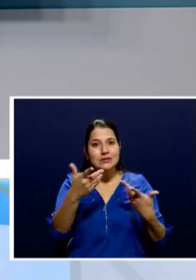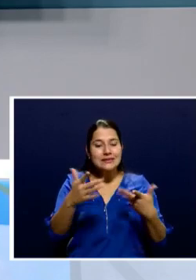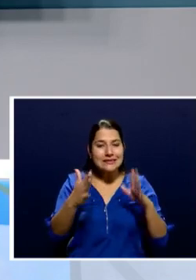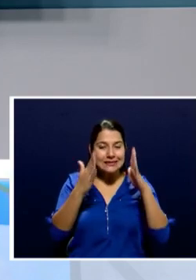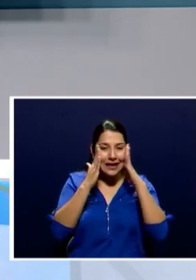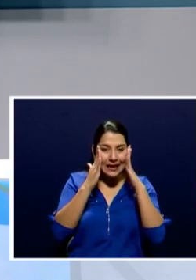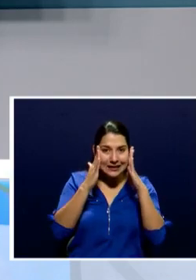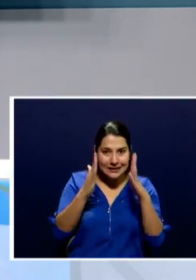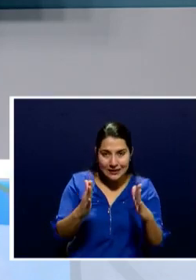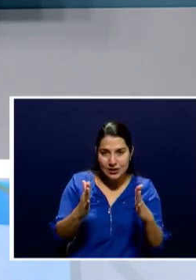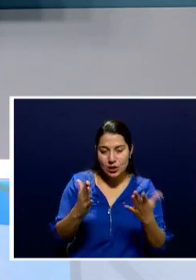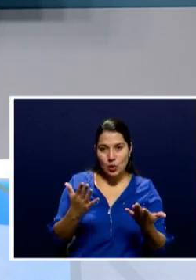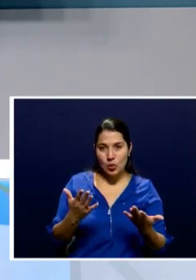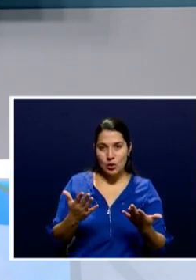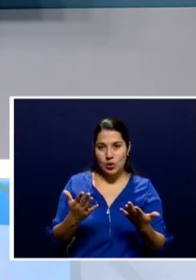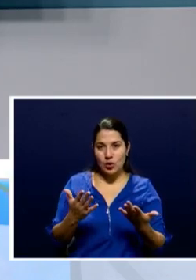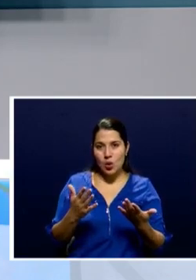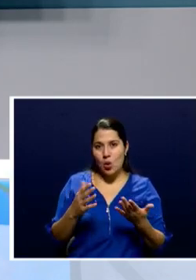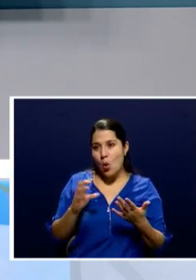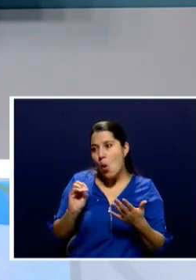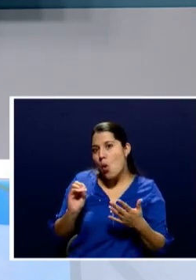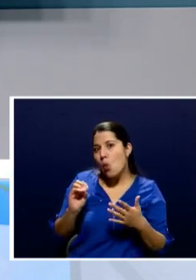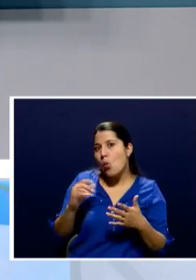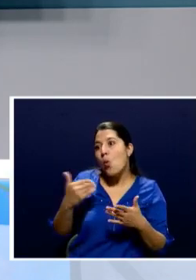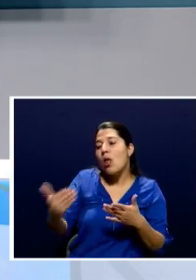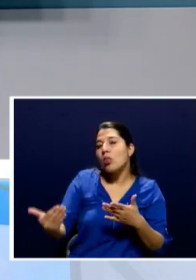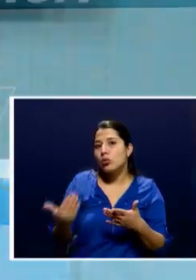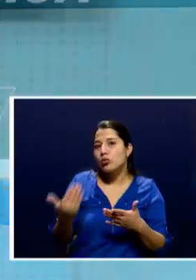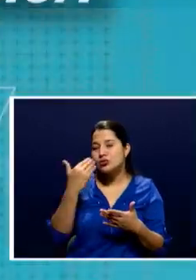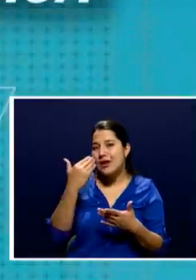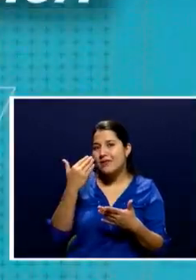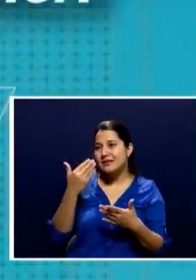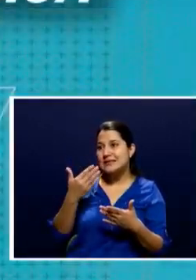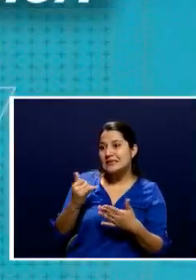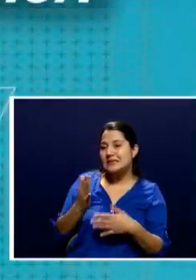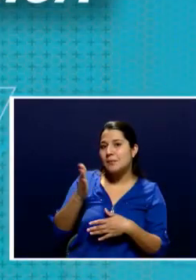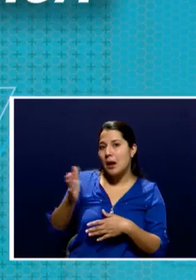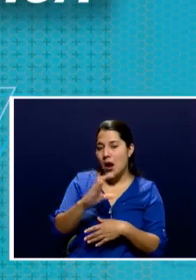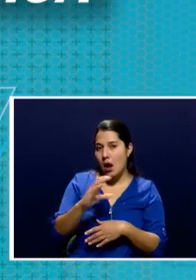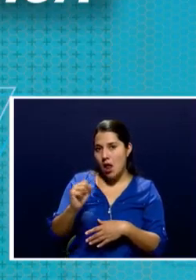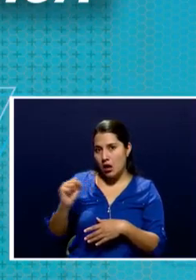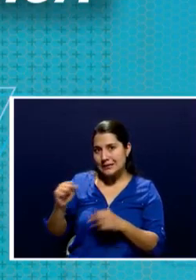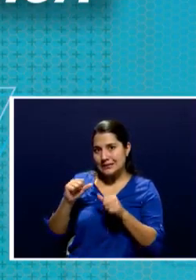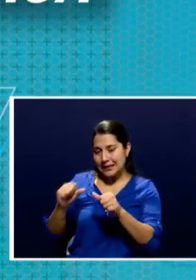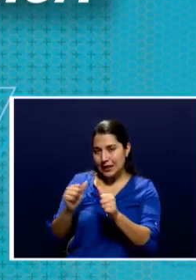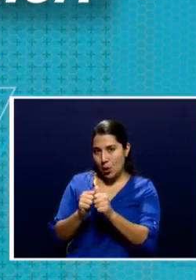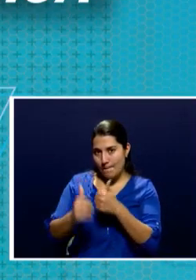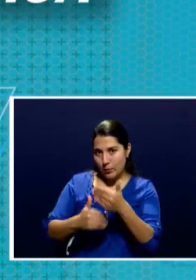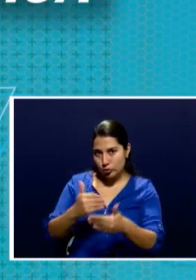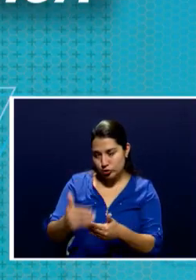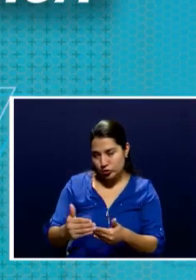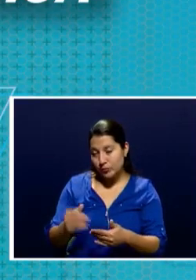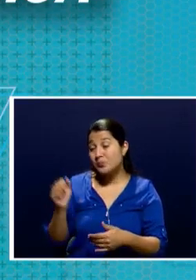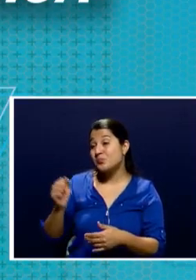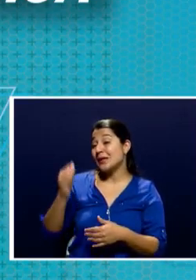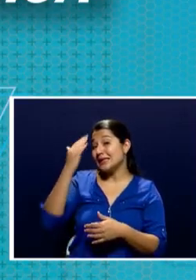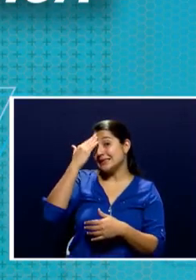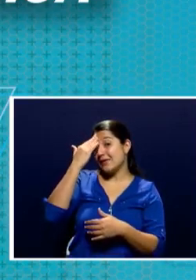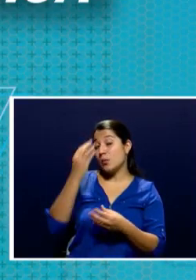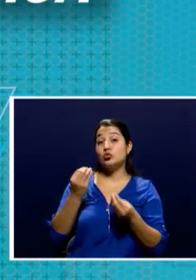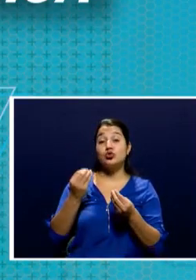la acción ante la Caja Costarricense? Sí, bueno, es importante que sabemos que muchas empresas toman